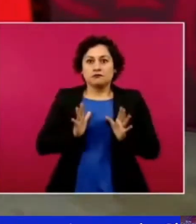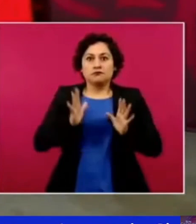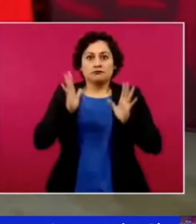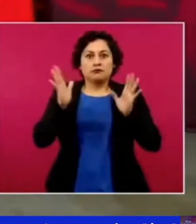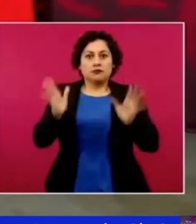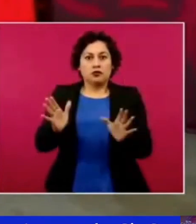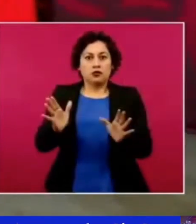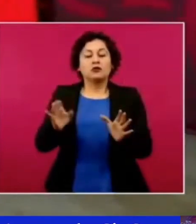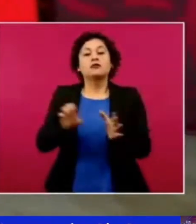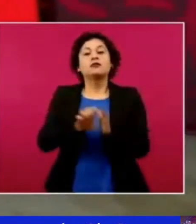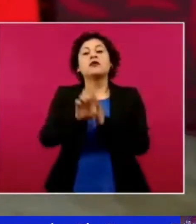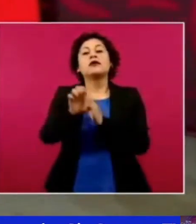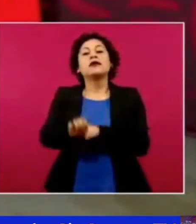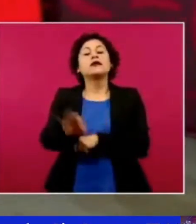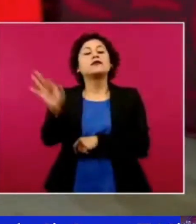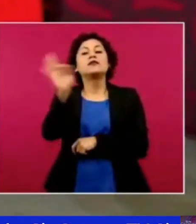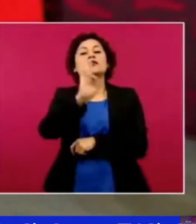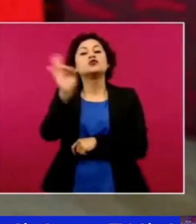le van a aumentar